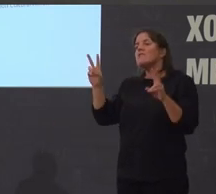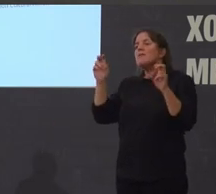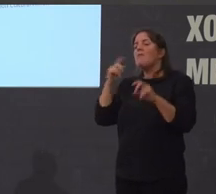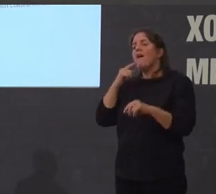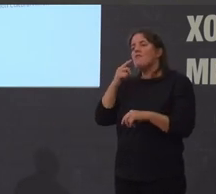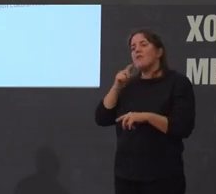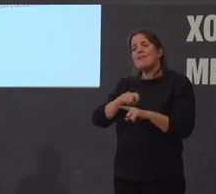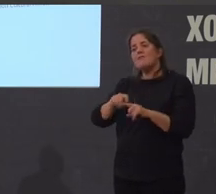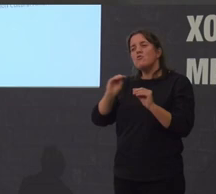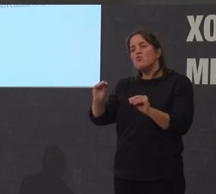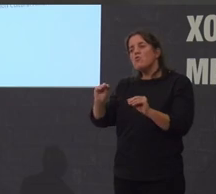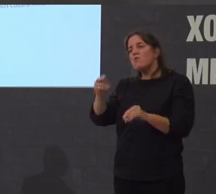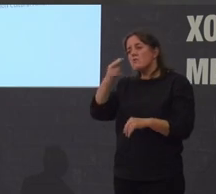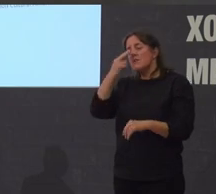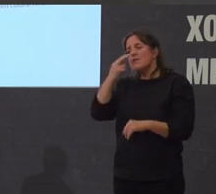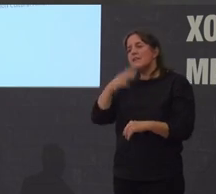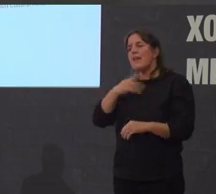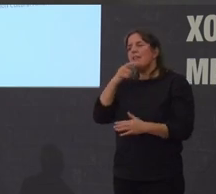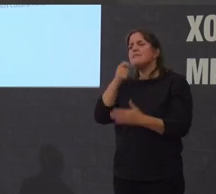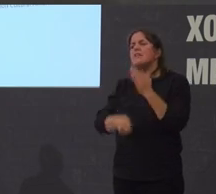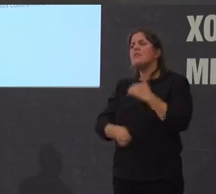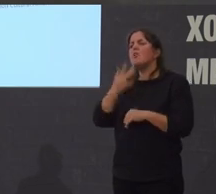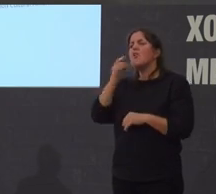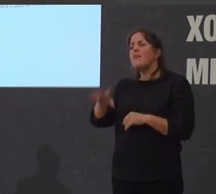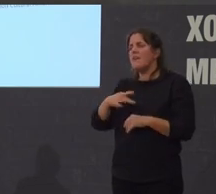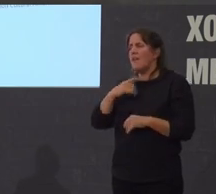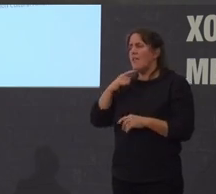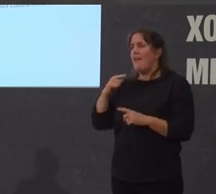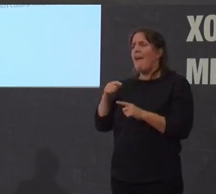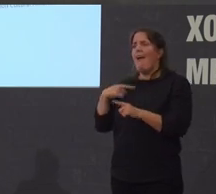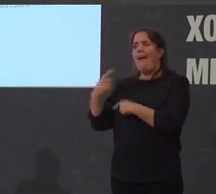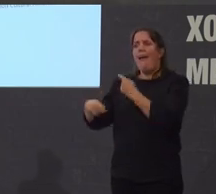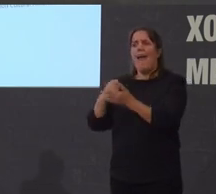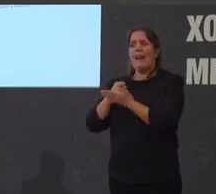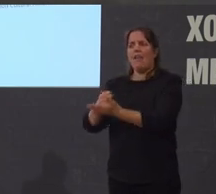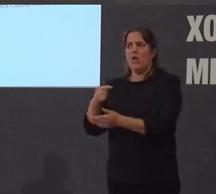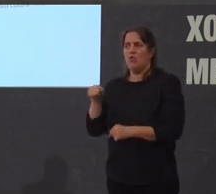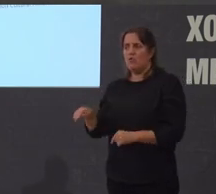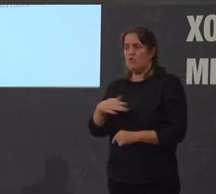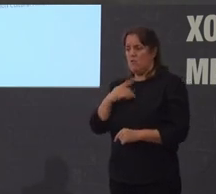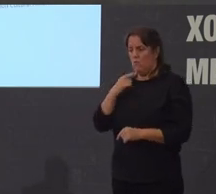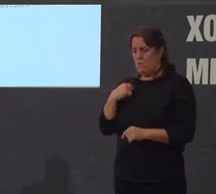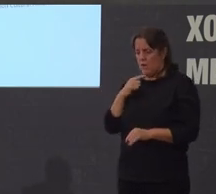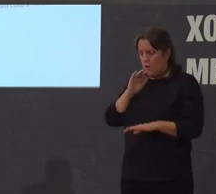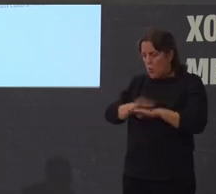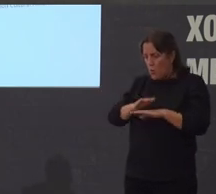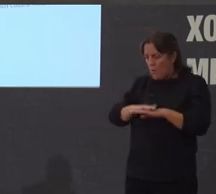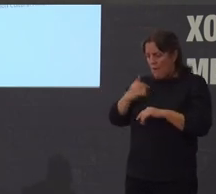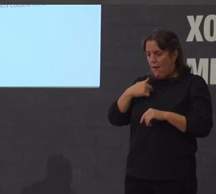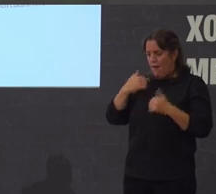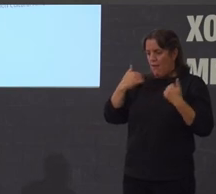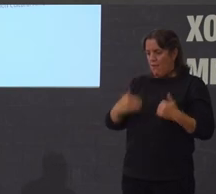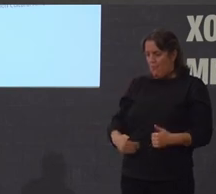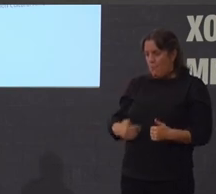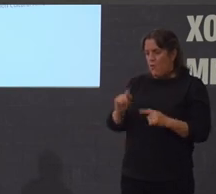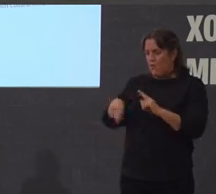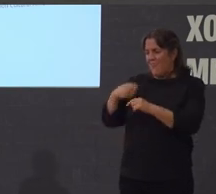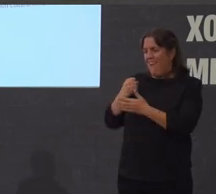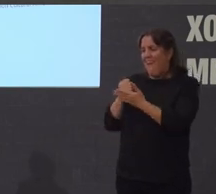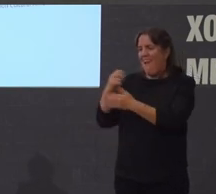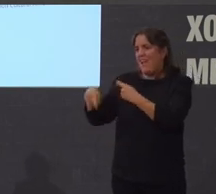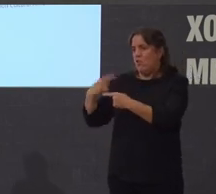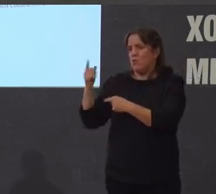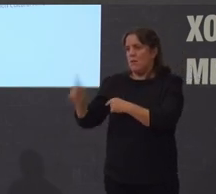sanciones recaían los herdeiros era una forma de trasladar la culpa también a las familias porque